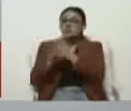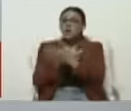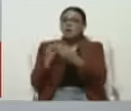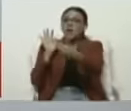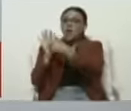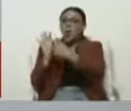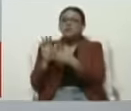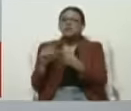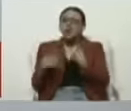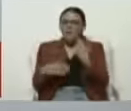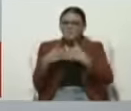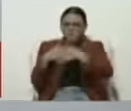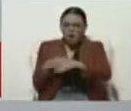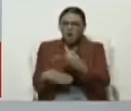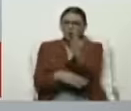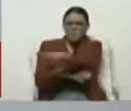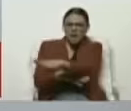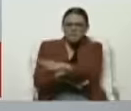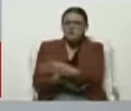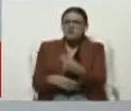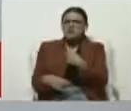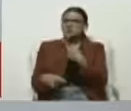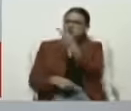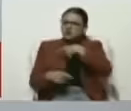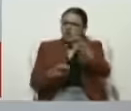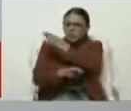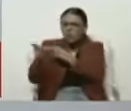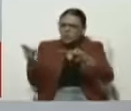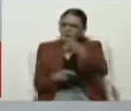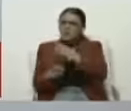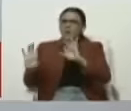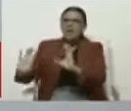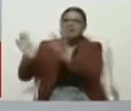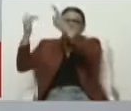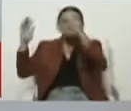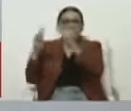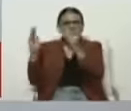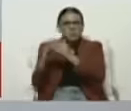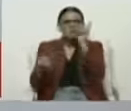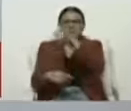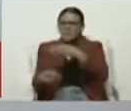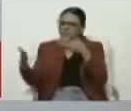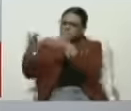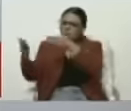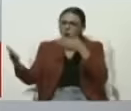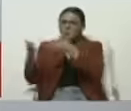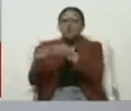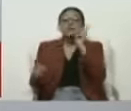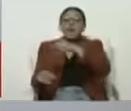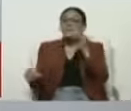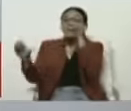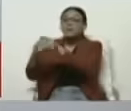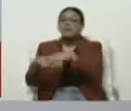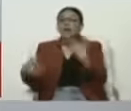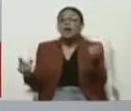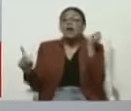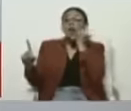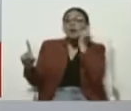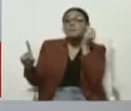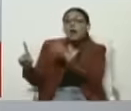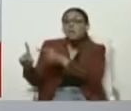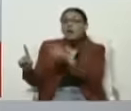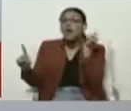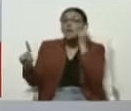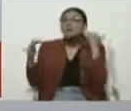muerte. Recibió llamadas diciéndole que le iban a quemar su vivienda con la madre del alcalde gravemente enferma en